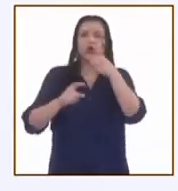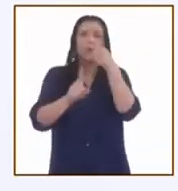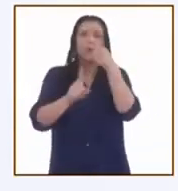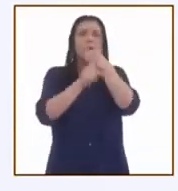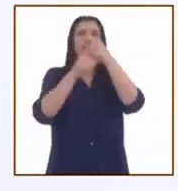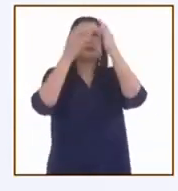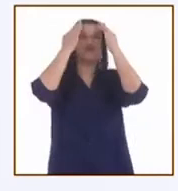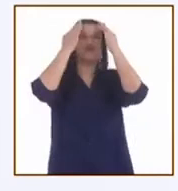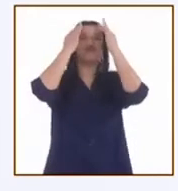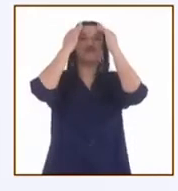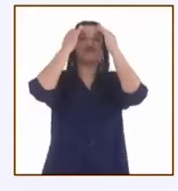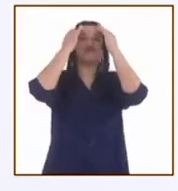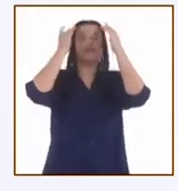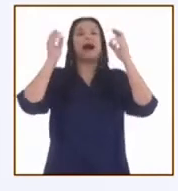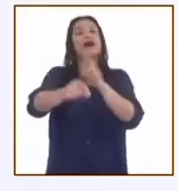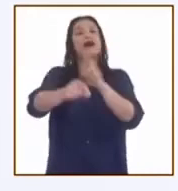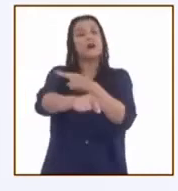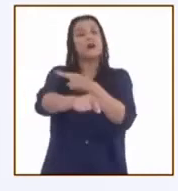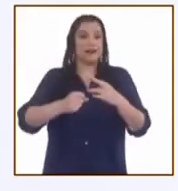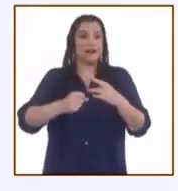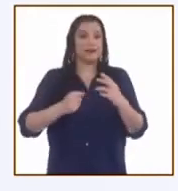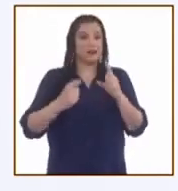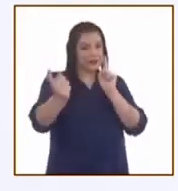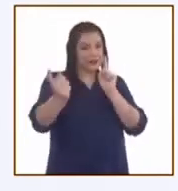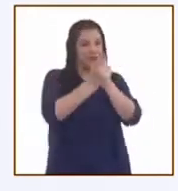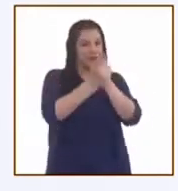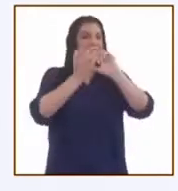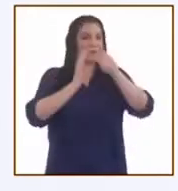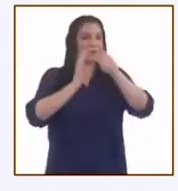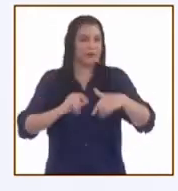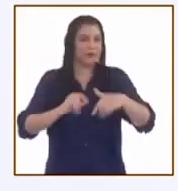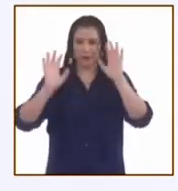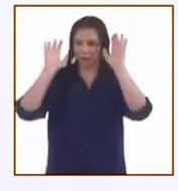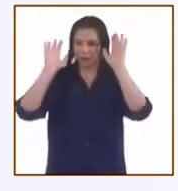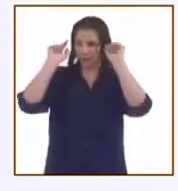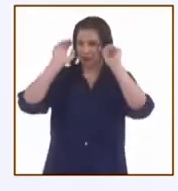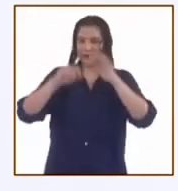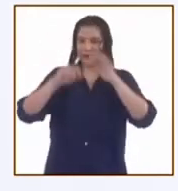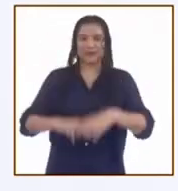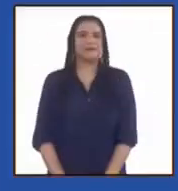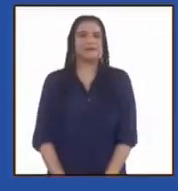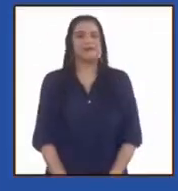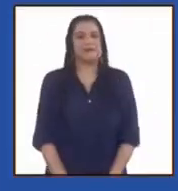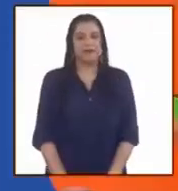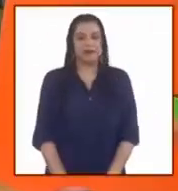propia secuencia rítmica. Nos vemos pronto. ¡Adiós!